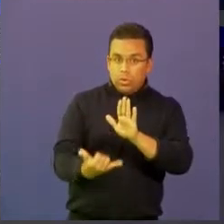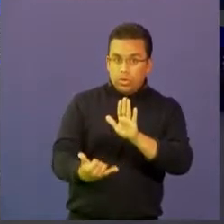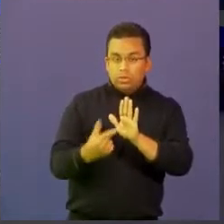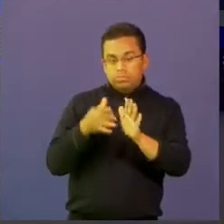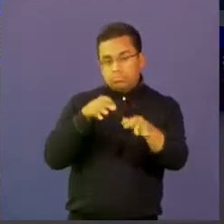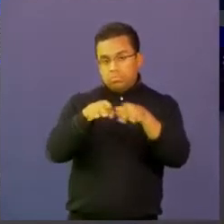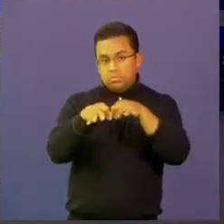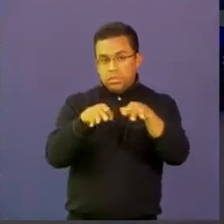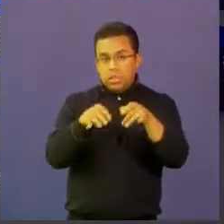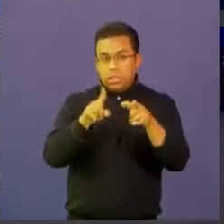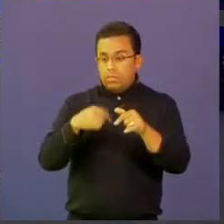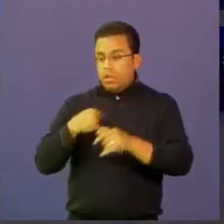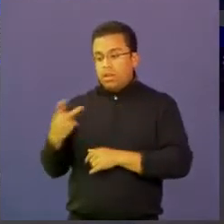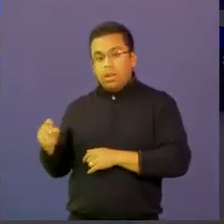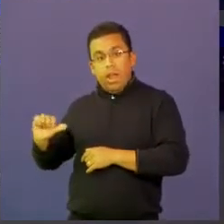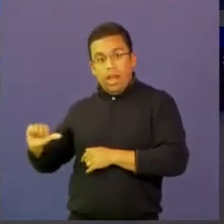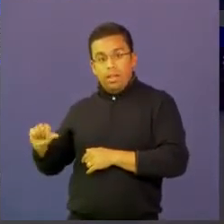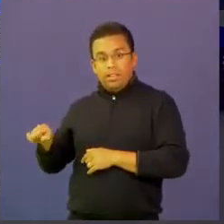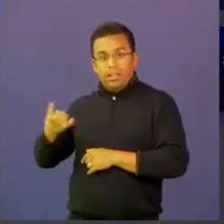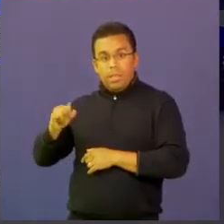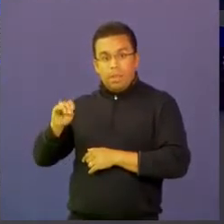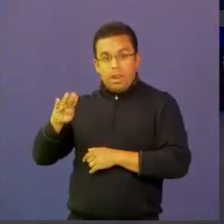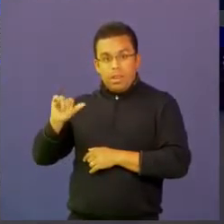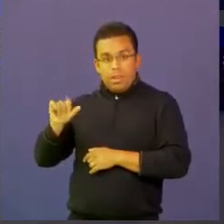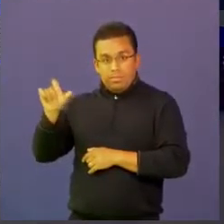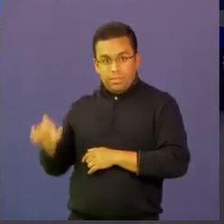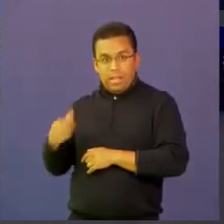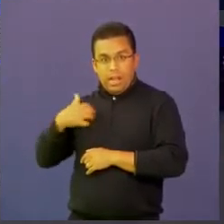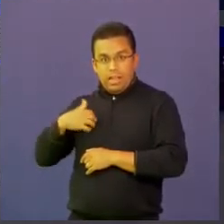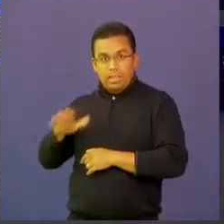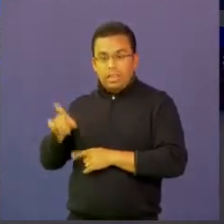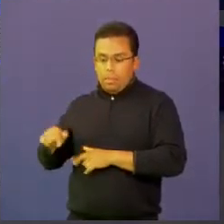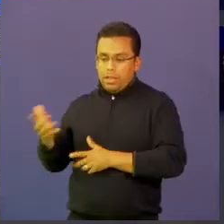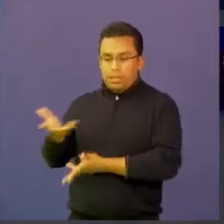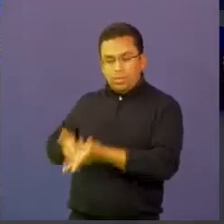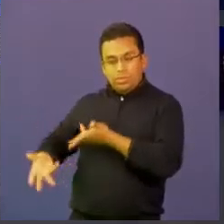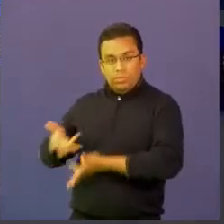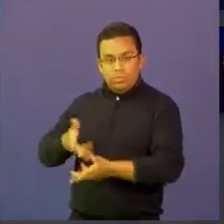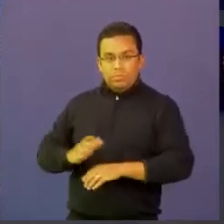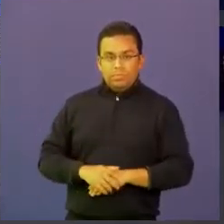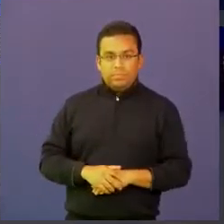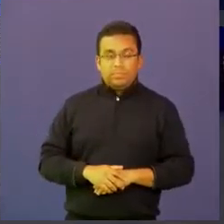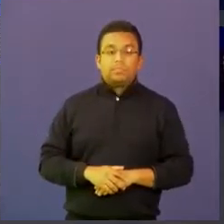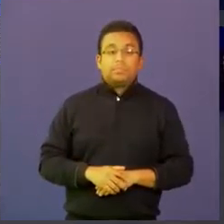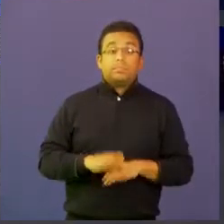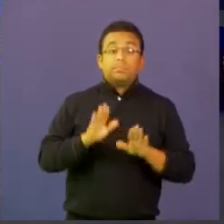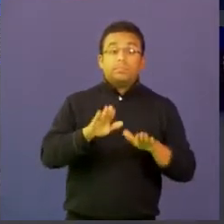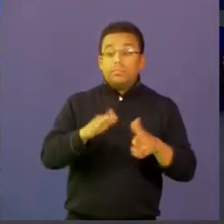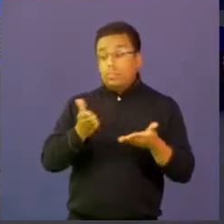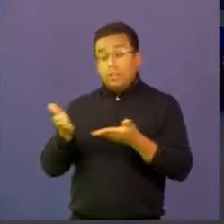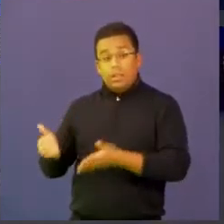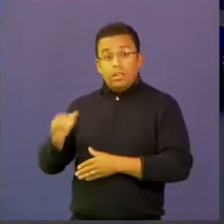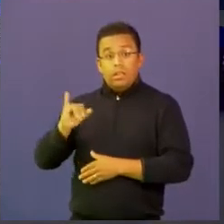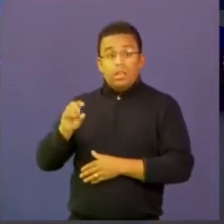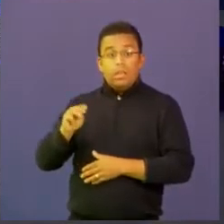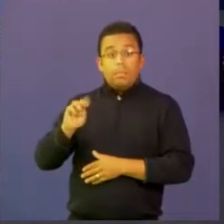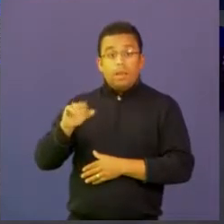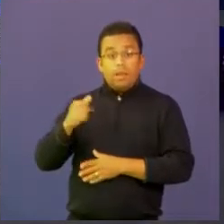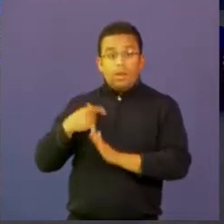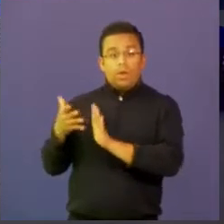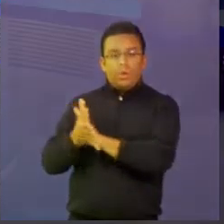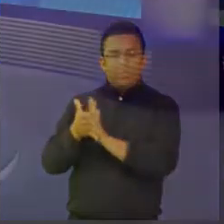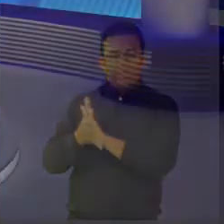poder desarrollar con mi compañera Jimena. Entonces, les presento ahora mismo a Jimena que les va a contar un